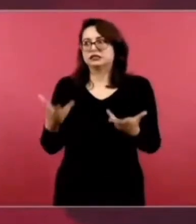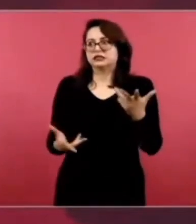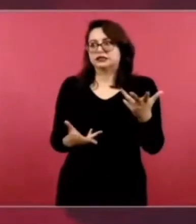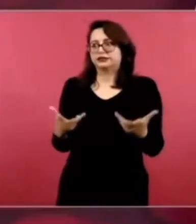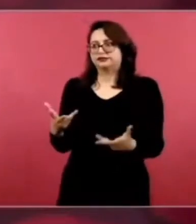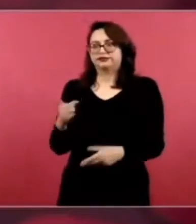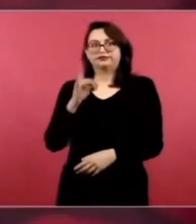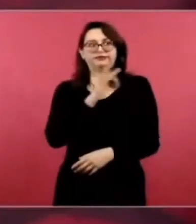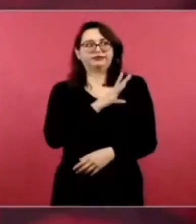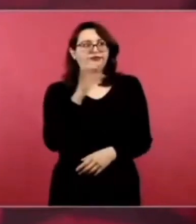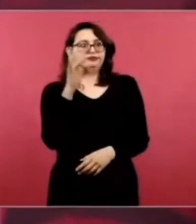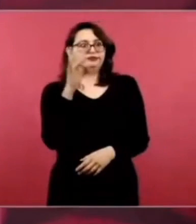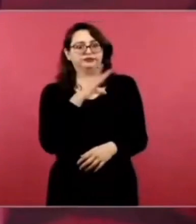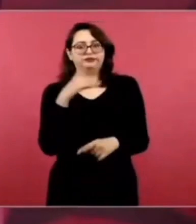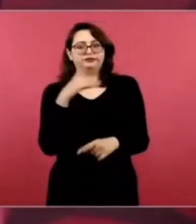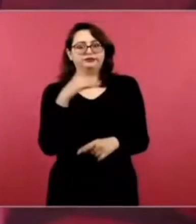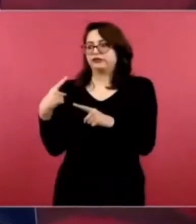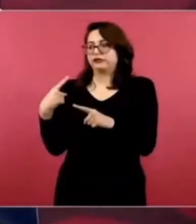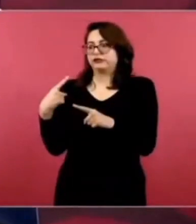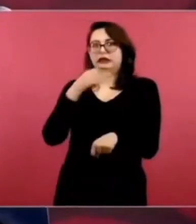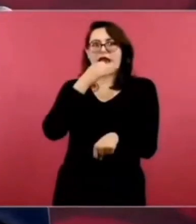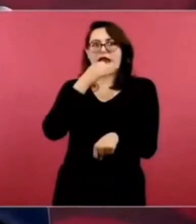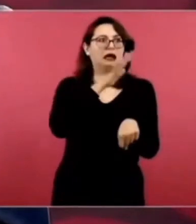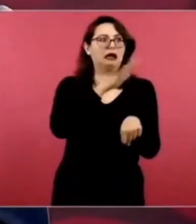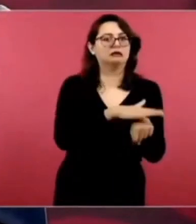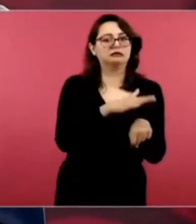las pláticas.